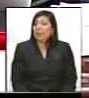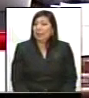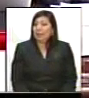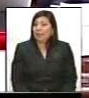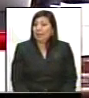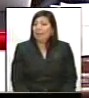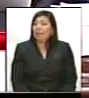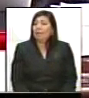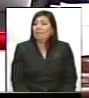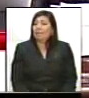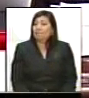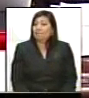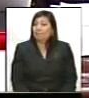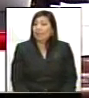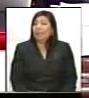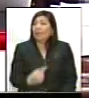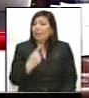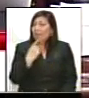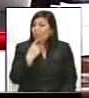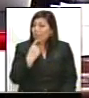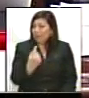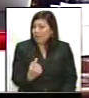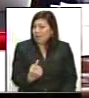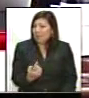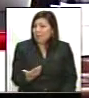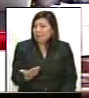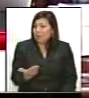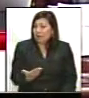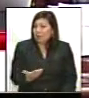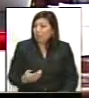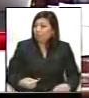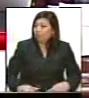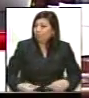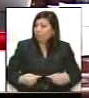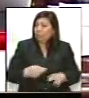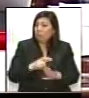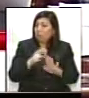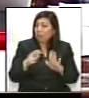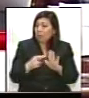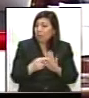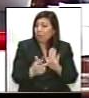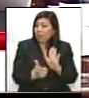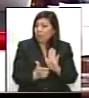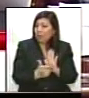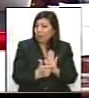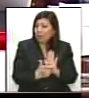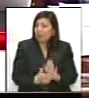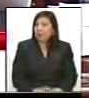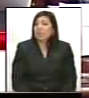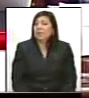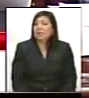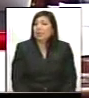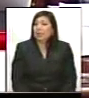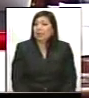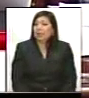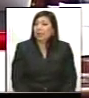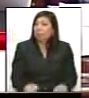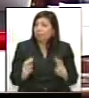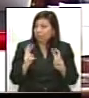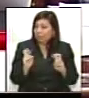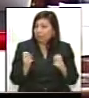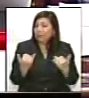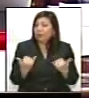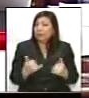congresista reiteró que estamos en debate de un proyecto de ley y nos vamos a ceñir a ese tema